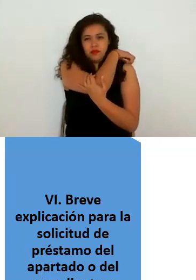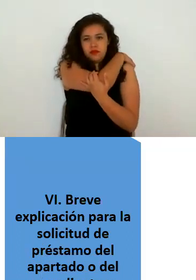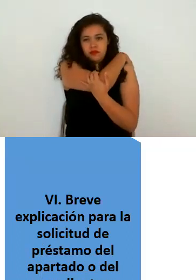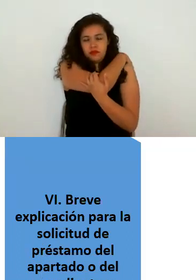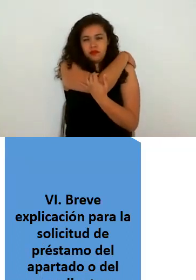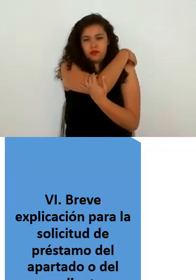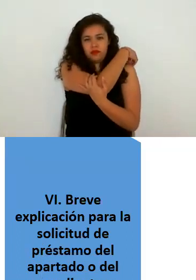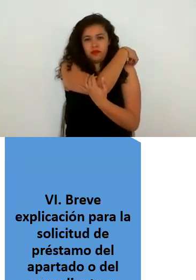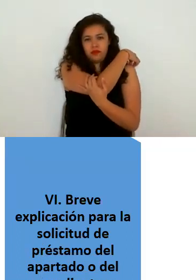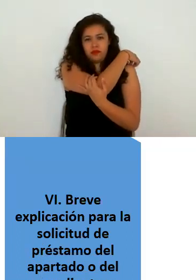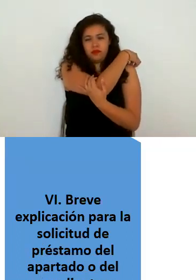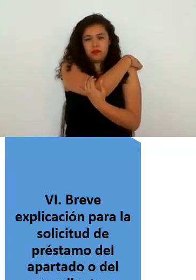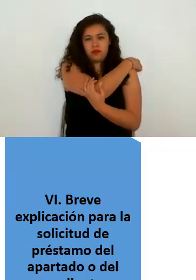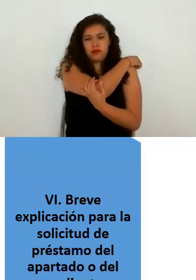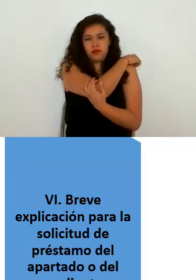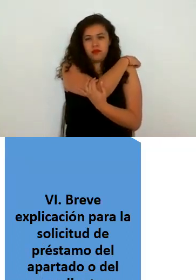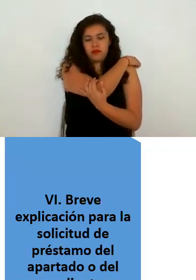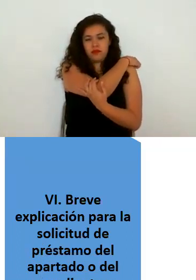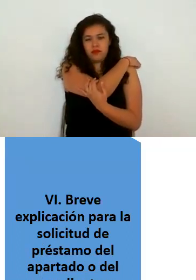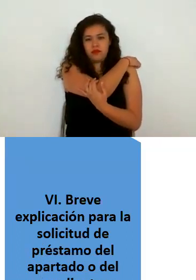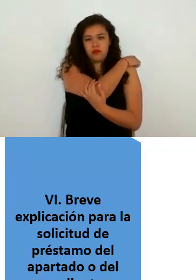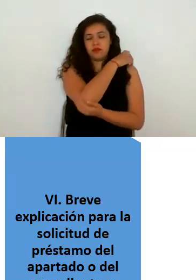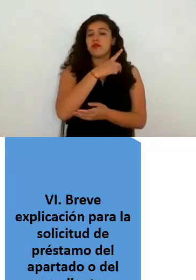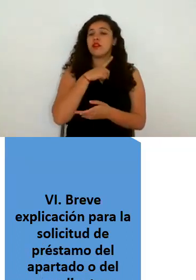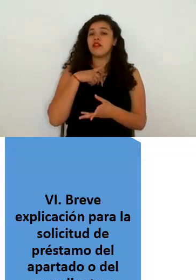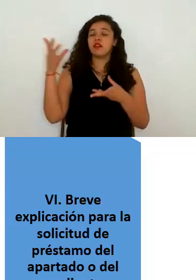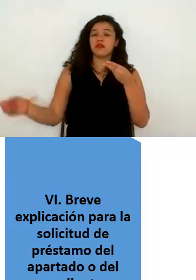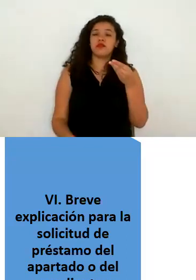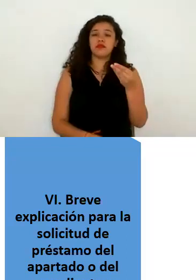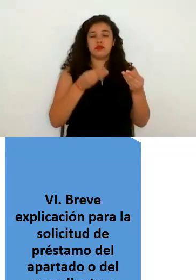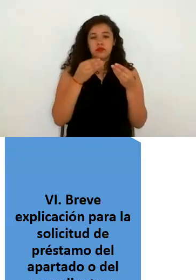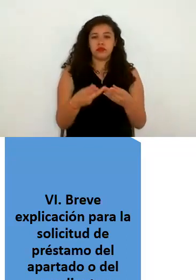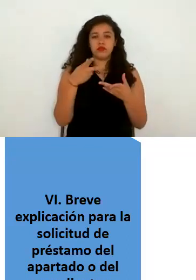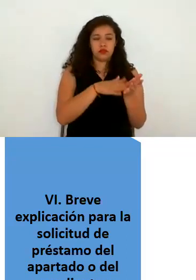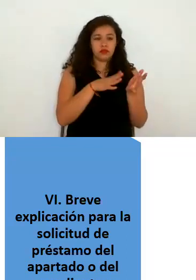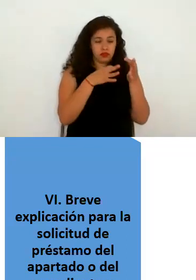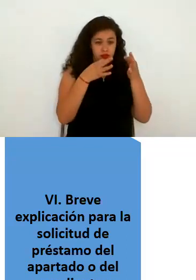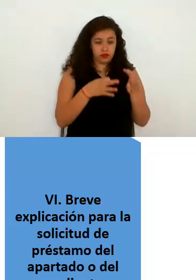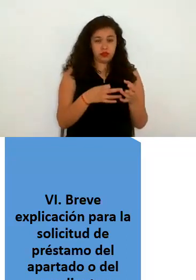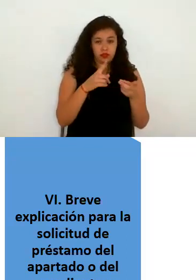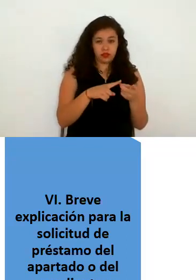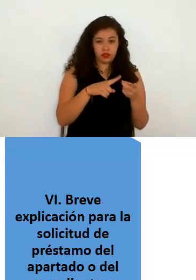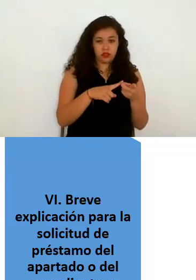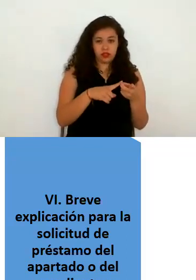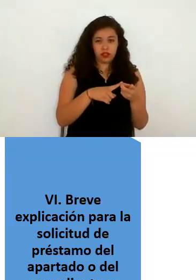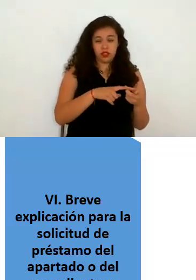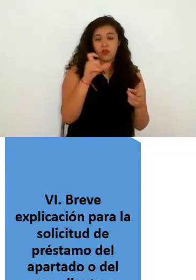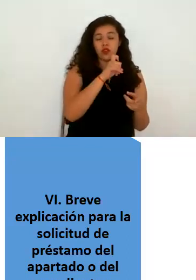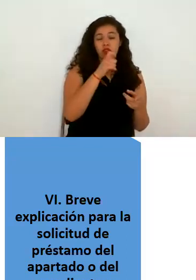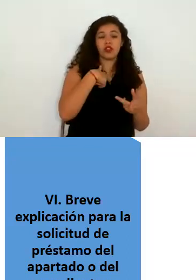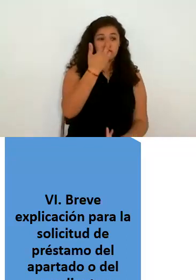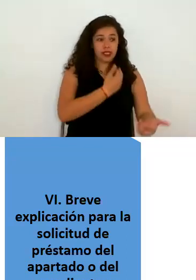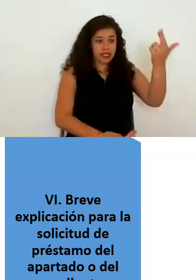Hay que anexar, yo les sugeriría que se anexe dónde se encuentra físicamente ese expediente para que al momento de la